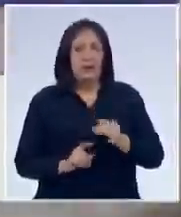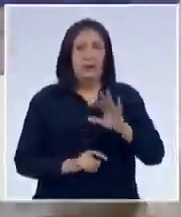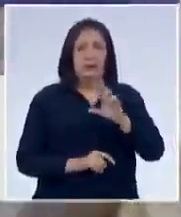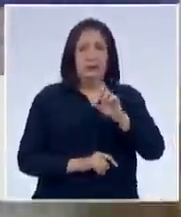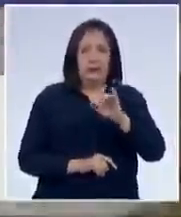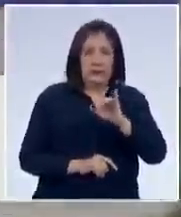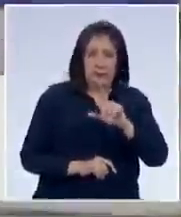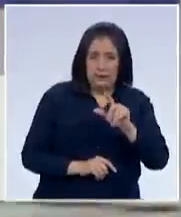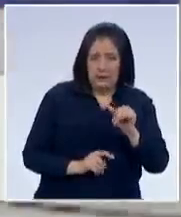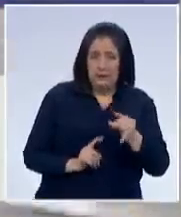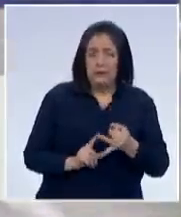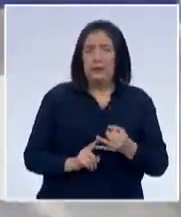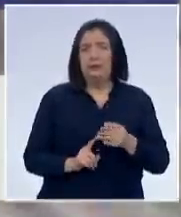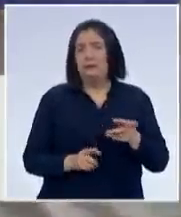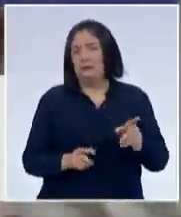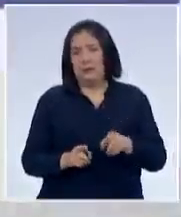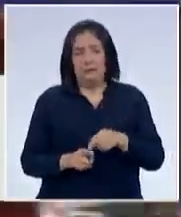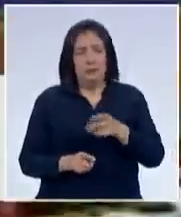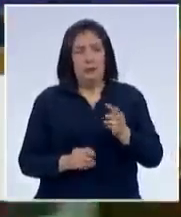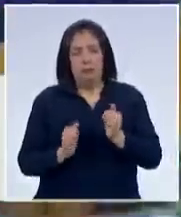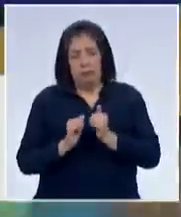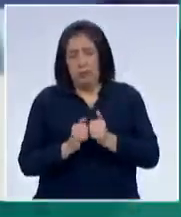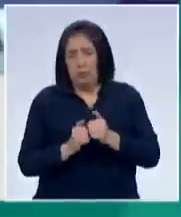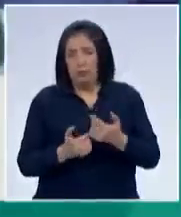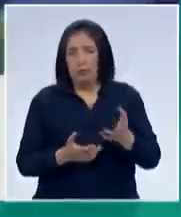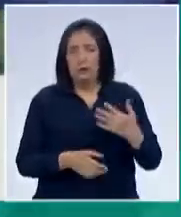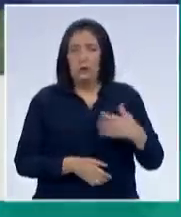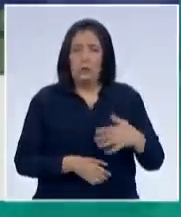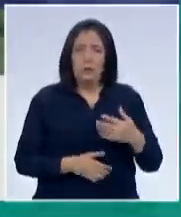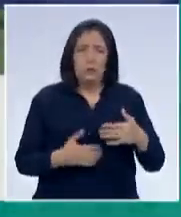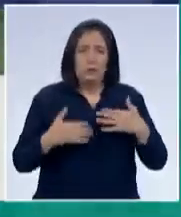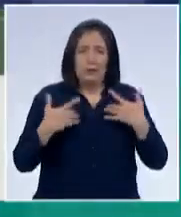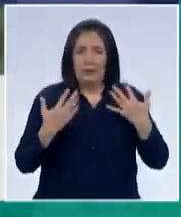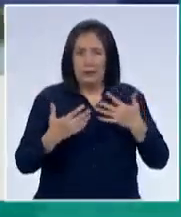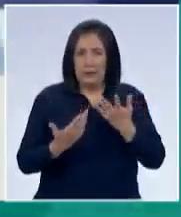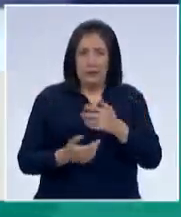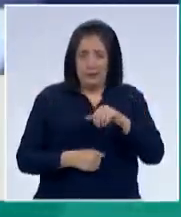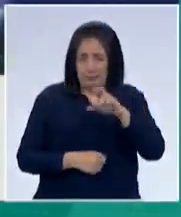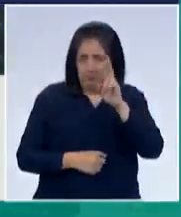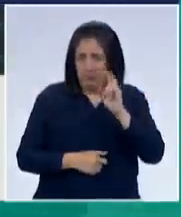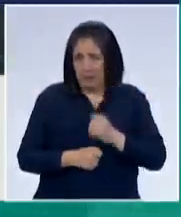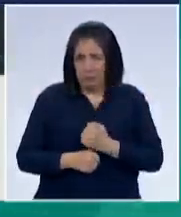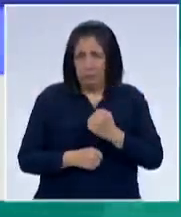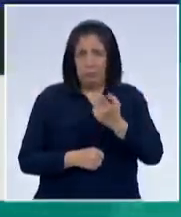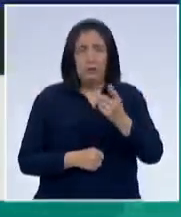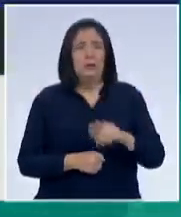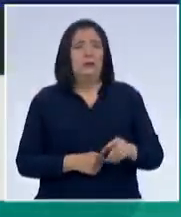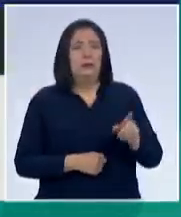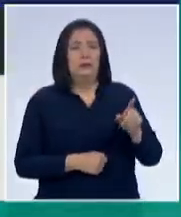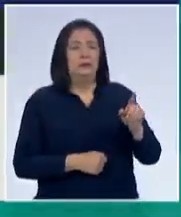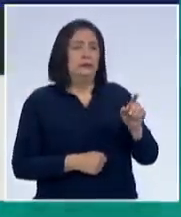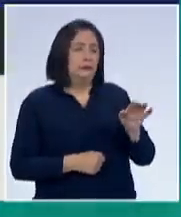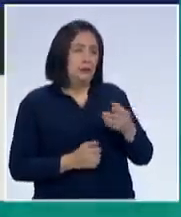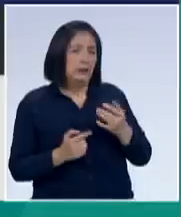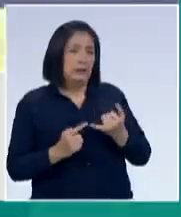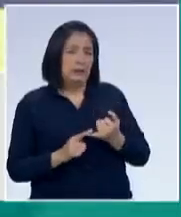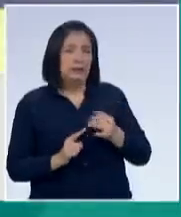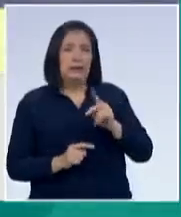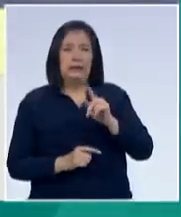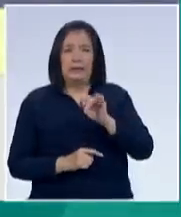también trabajó junto a él y nos dio tantas alegrías. Zenaida Uribe, Natalia